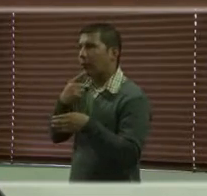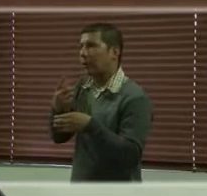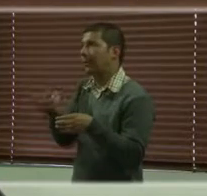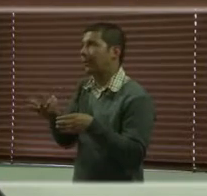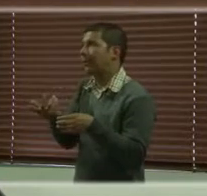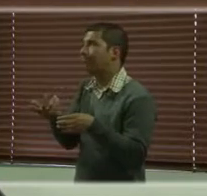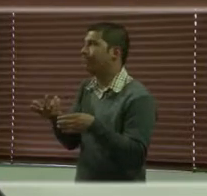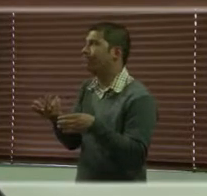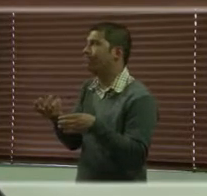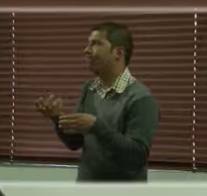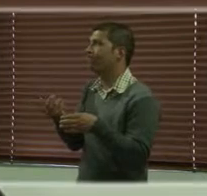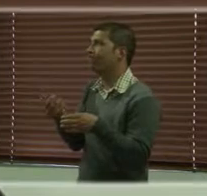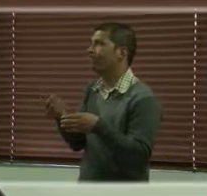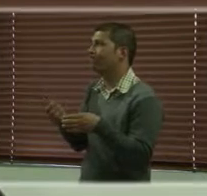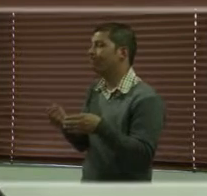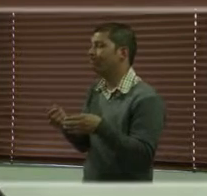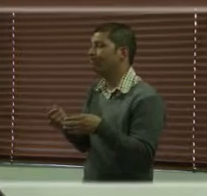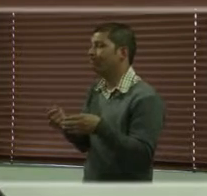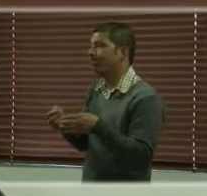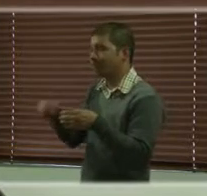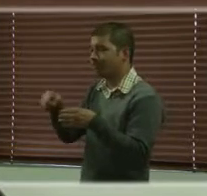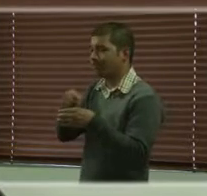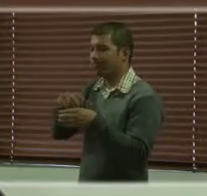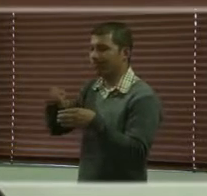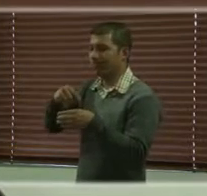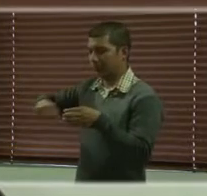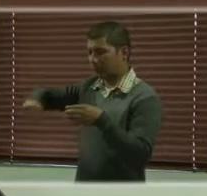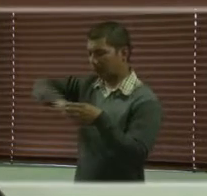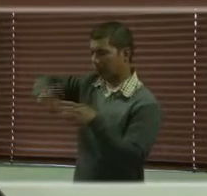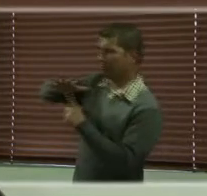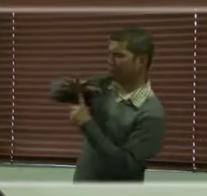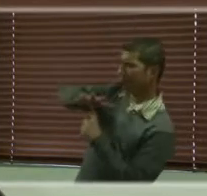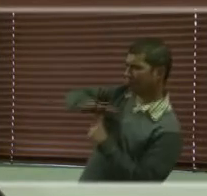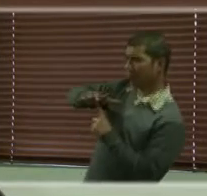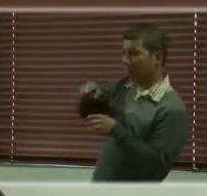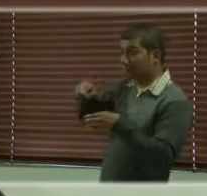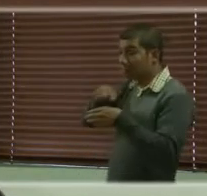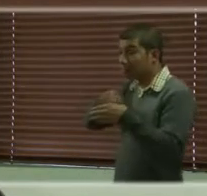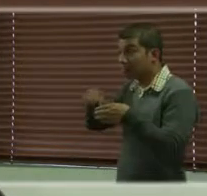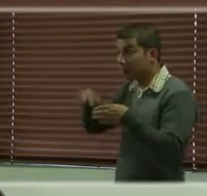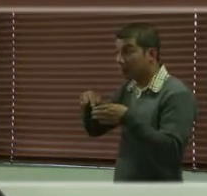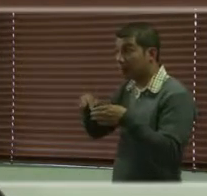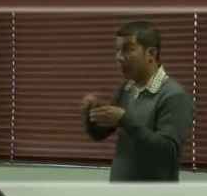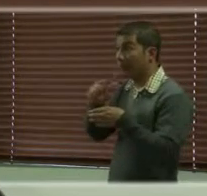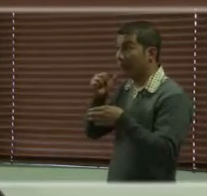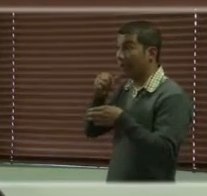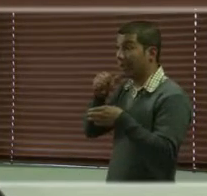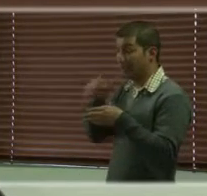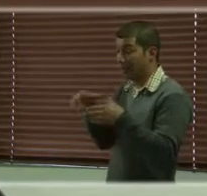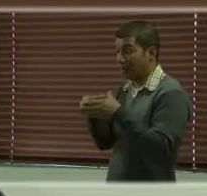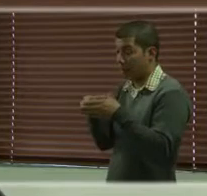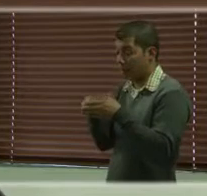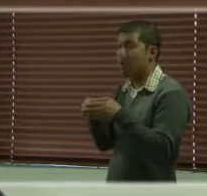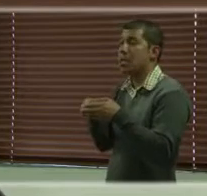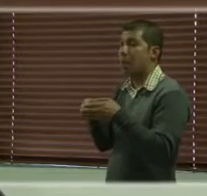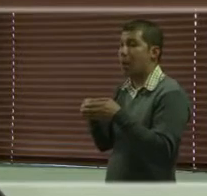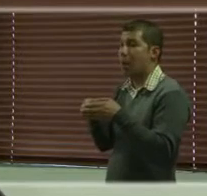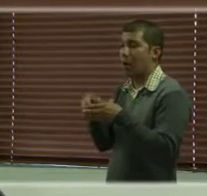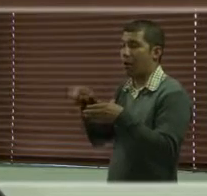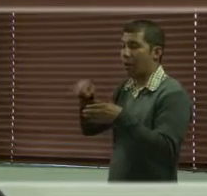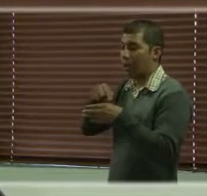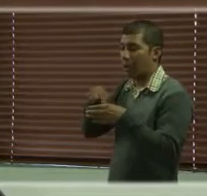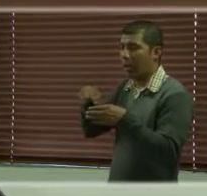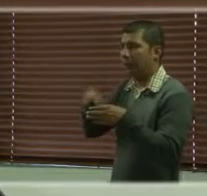alegan haber sido violados en sus derechos reconocidos en la convención y que a nivel nacional